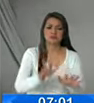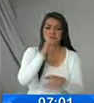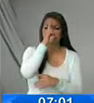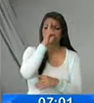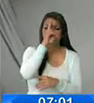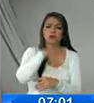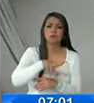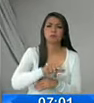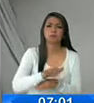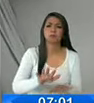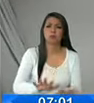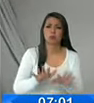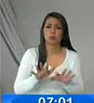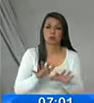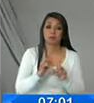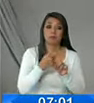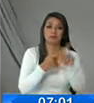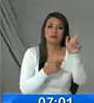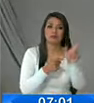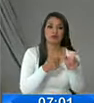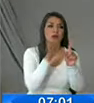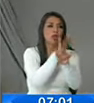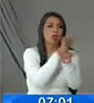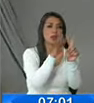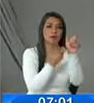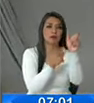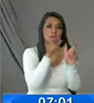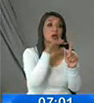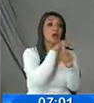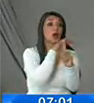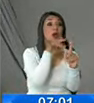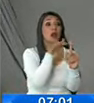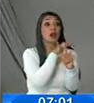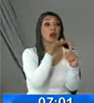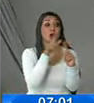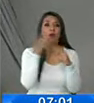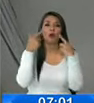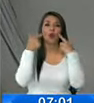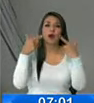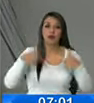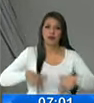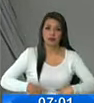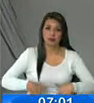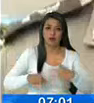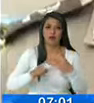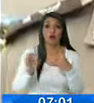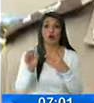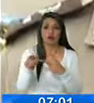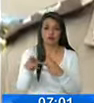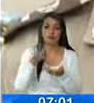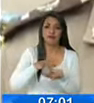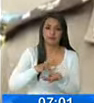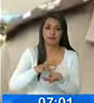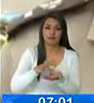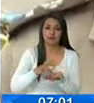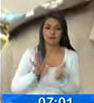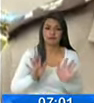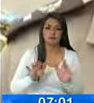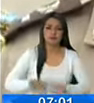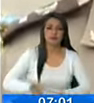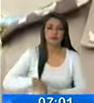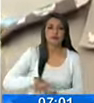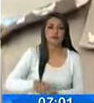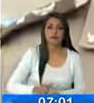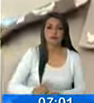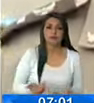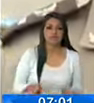cuales tratan de buscar la distracción de los guardias, en este caso de la farmacia, para ellos poder actuar